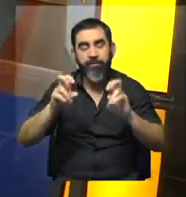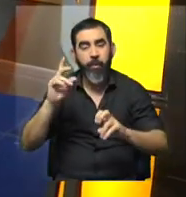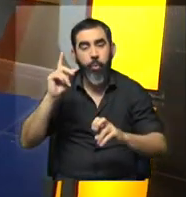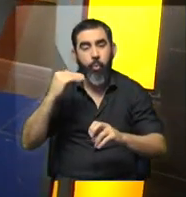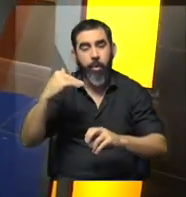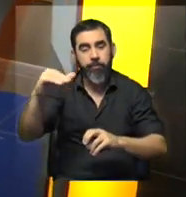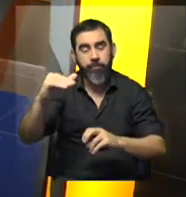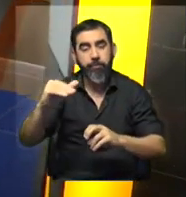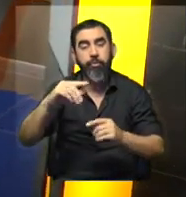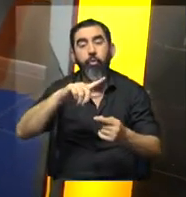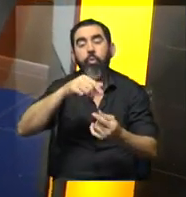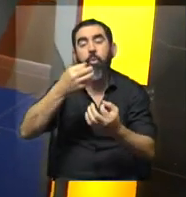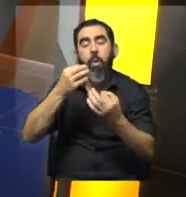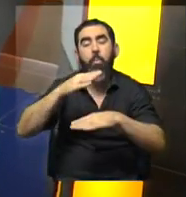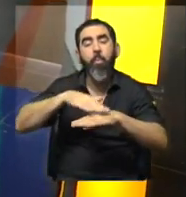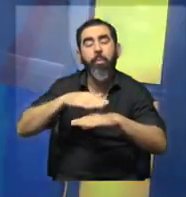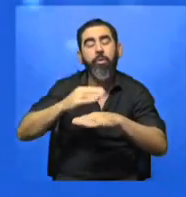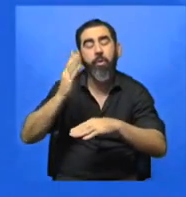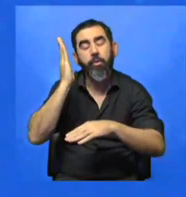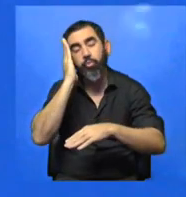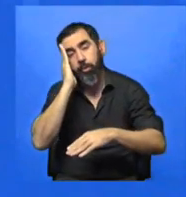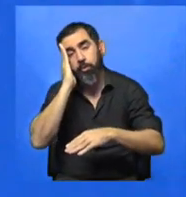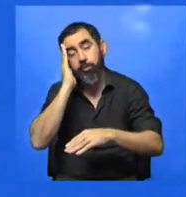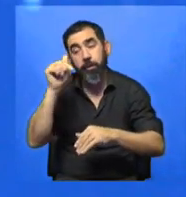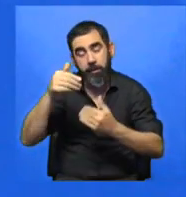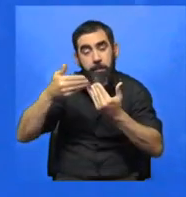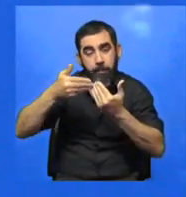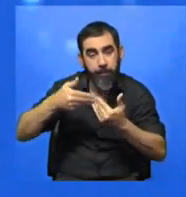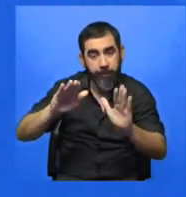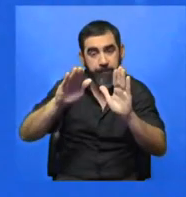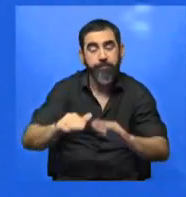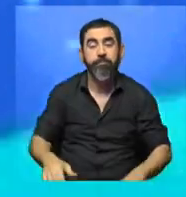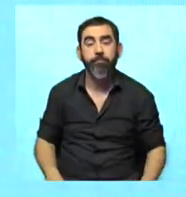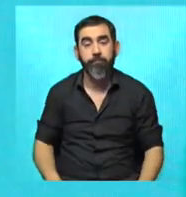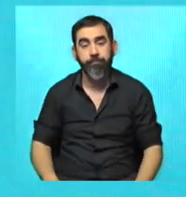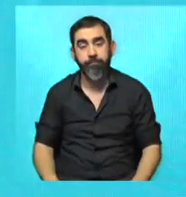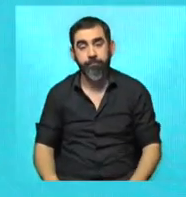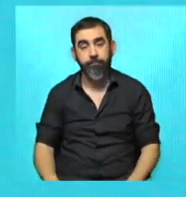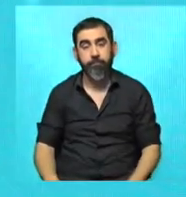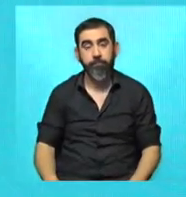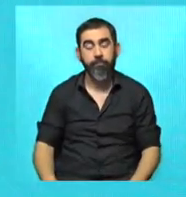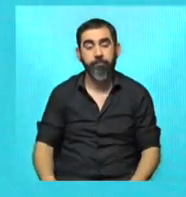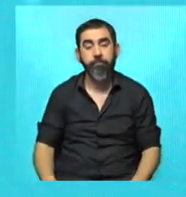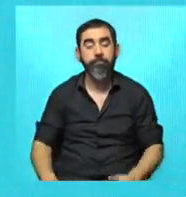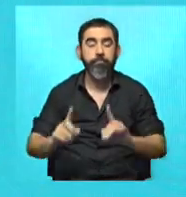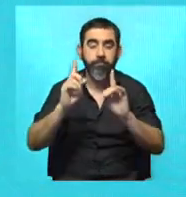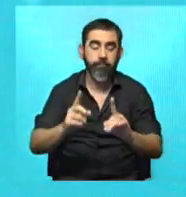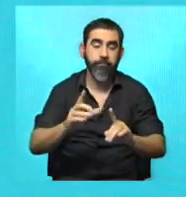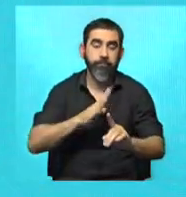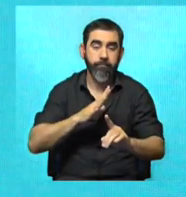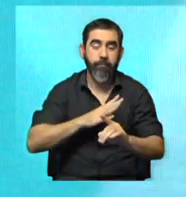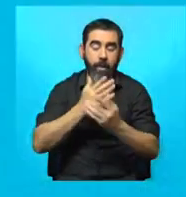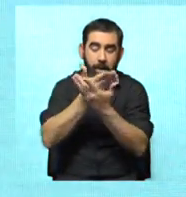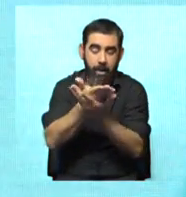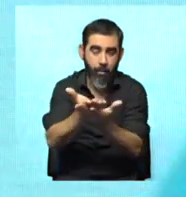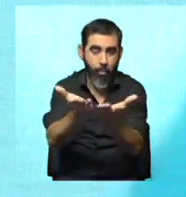y a la ubicación del sueño. Y por ahí arrancamos, con la belleza y la elegancia que tienen los